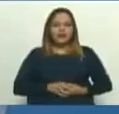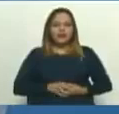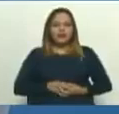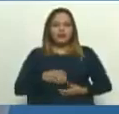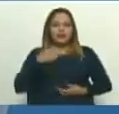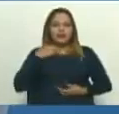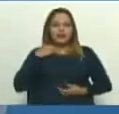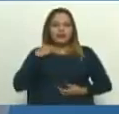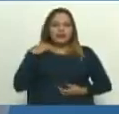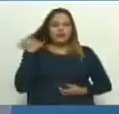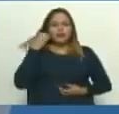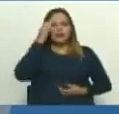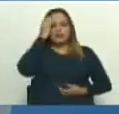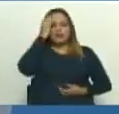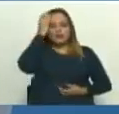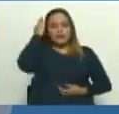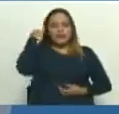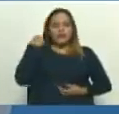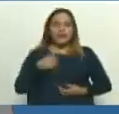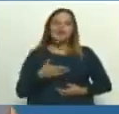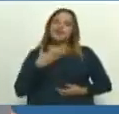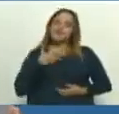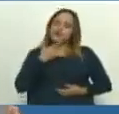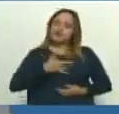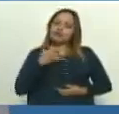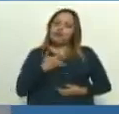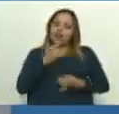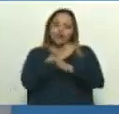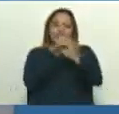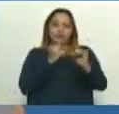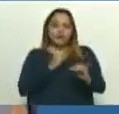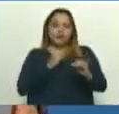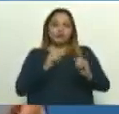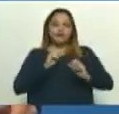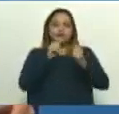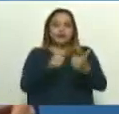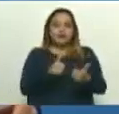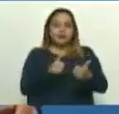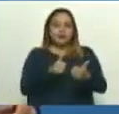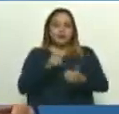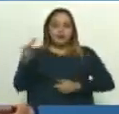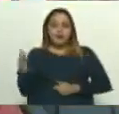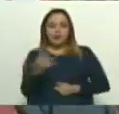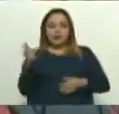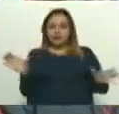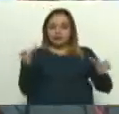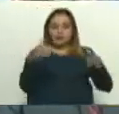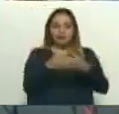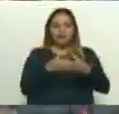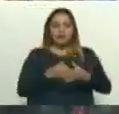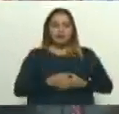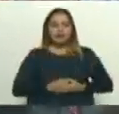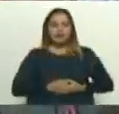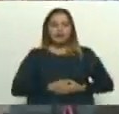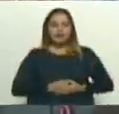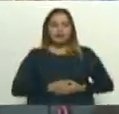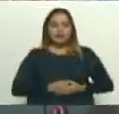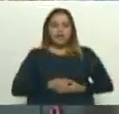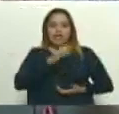me siento muy contenta de estar instalando este cuarto congreso del